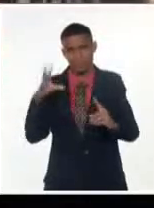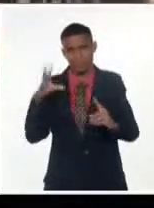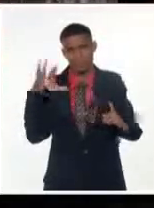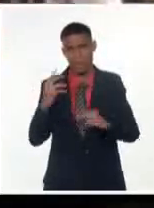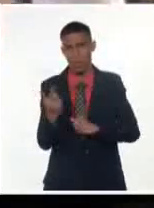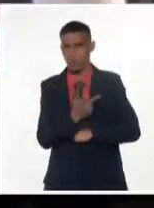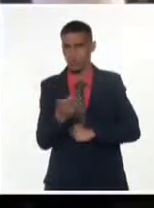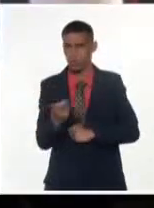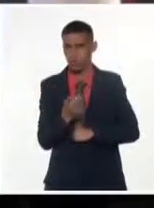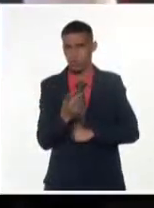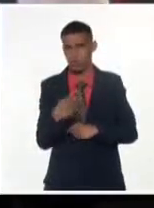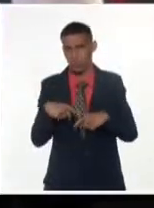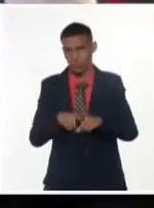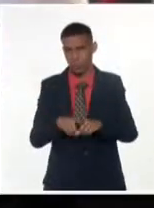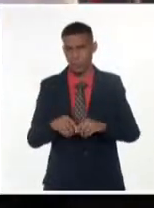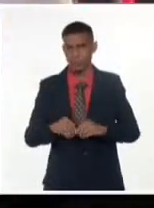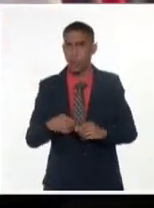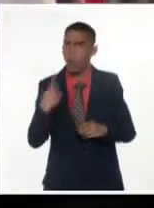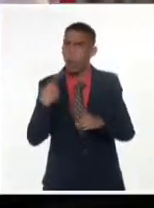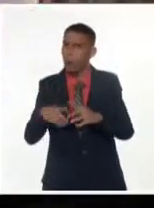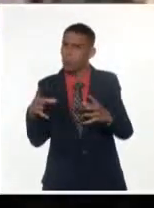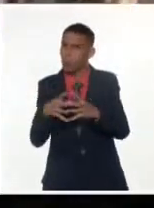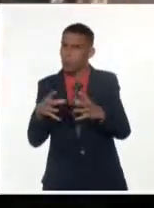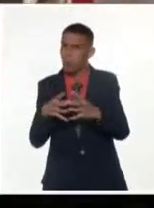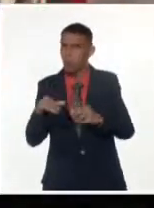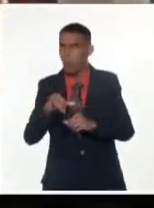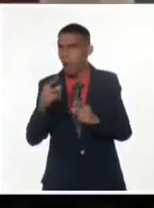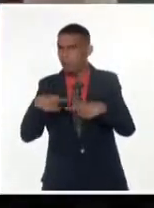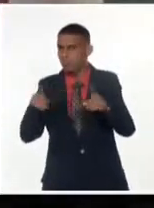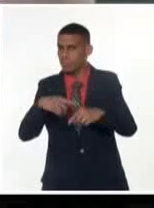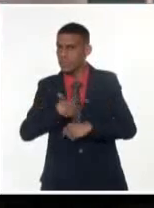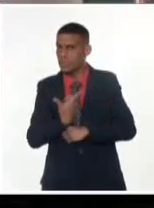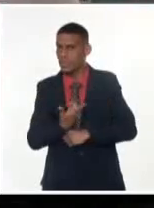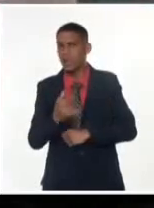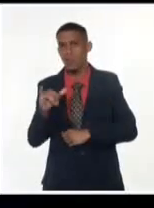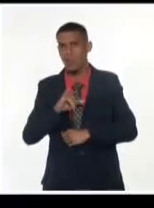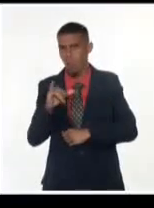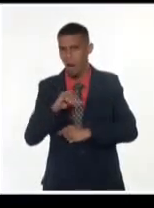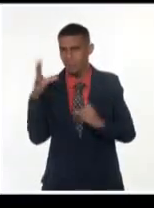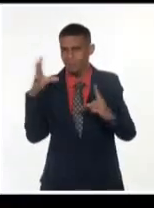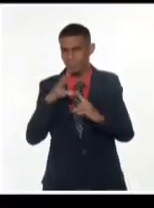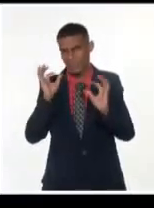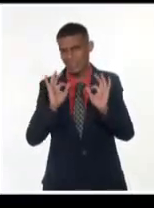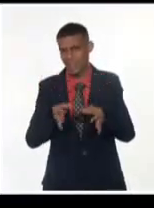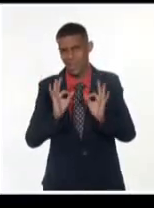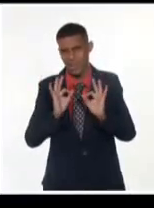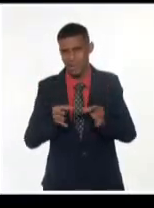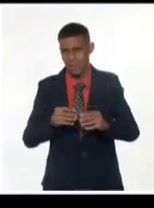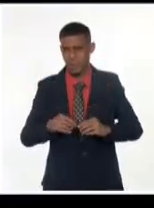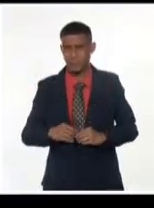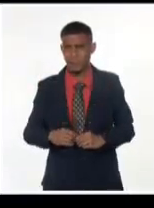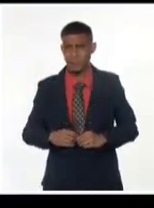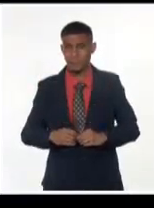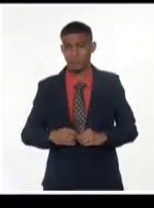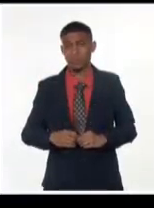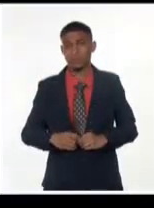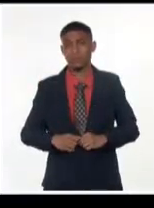cualquier grupo cubano que salga, que sea, o sea, que radique en Cuba. En este caso se